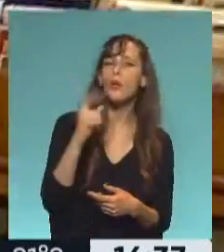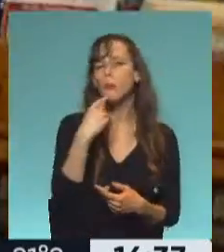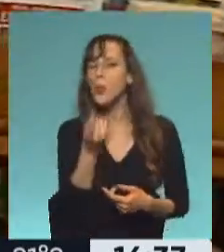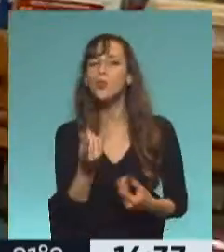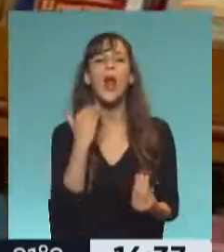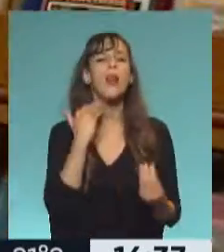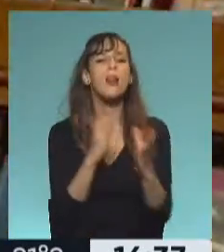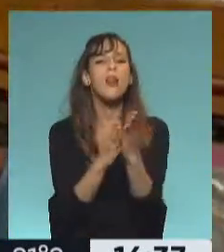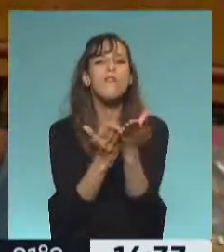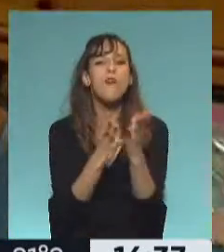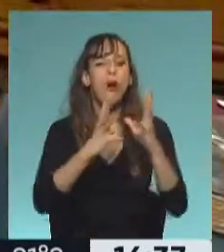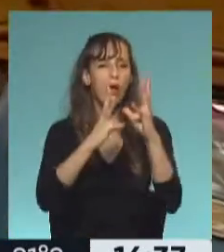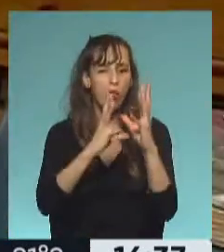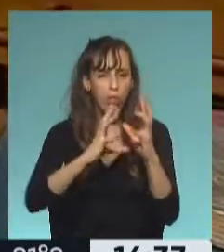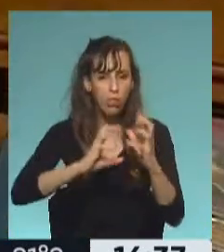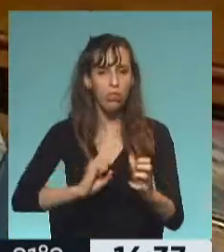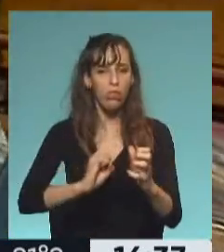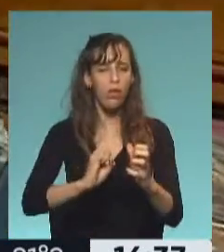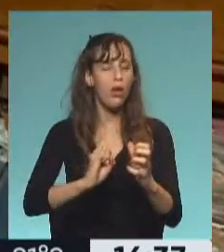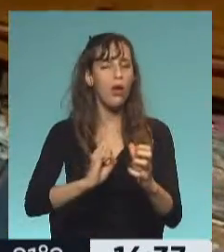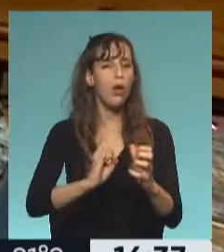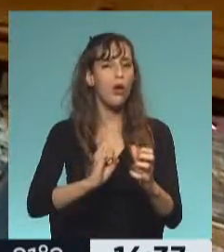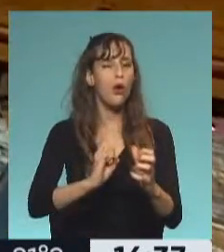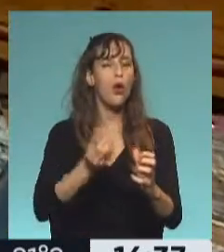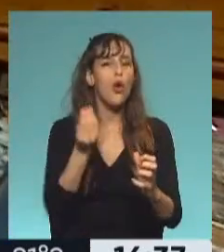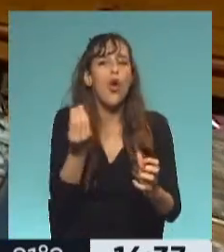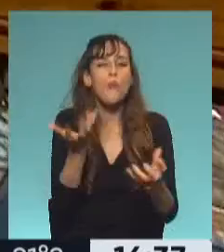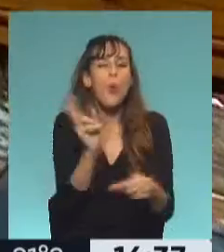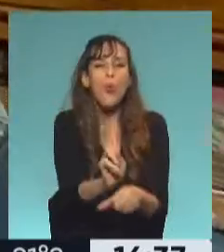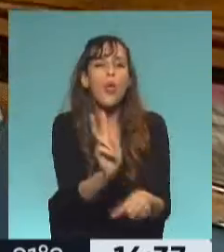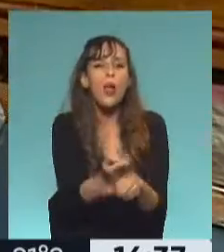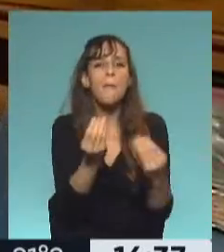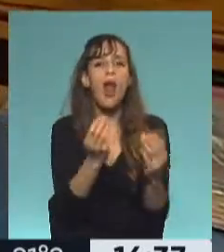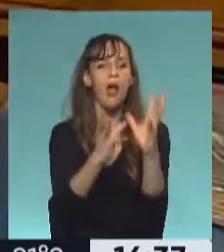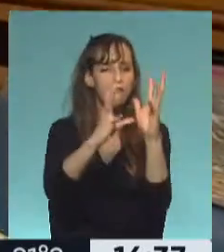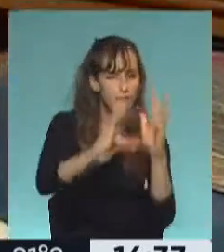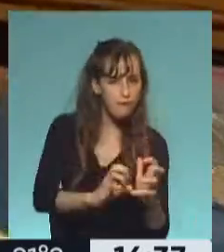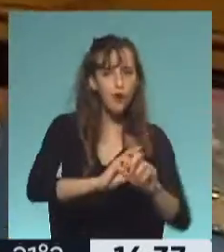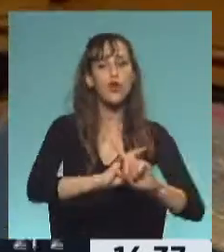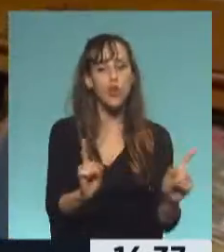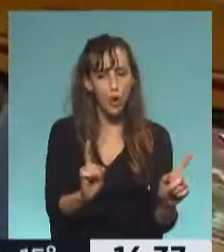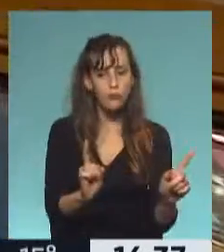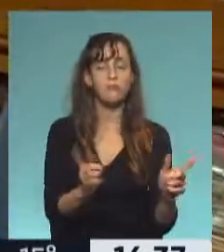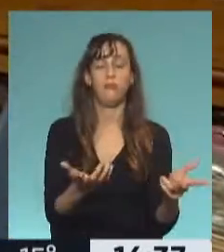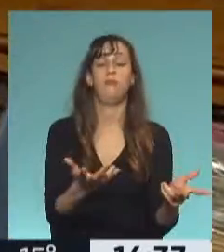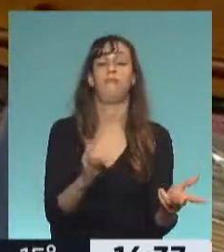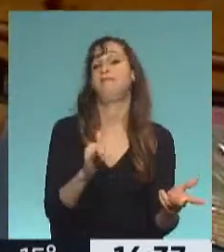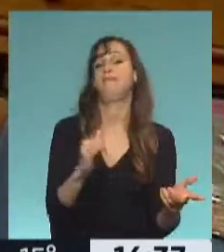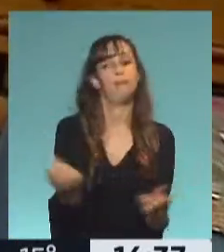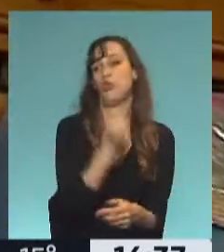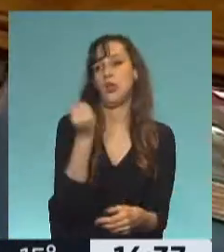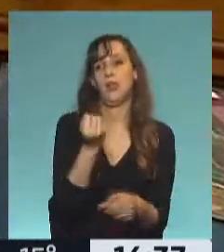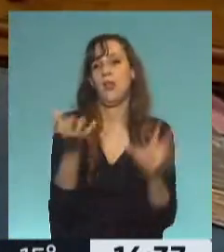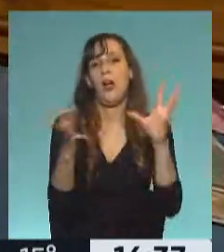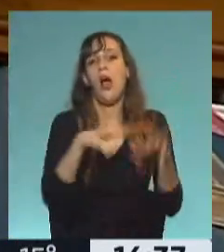Miguel? Digo, ¿hay algún cuidado especial? Mirá, ¿el ambiente lleva alguna otra cosa? ¿Cómo no, es? Sí, sí, un ambiente, tenés